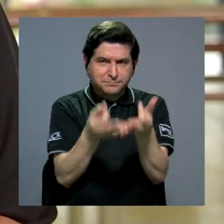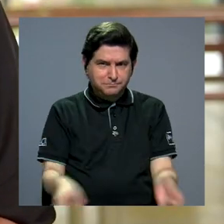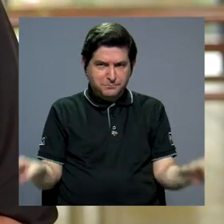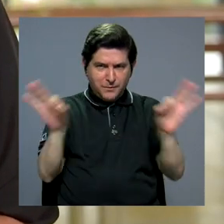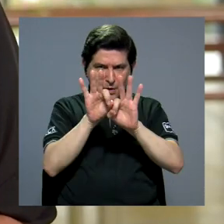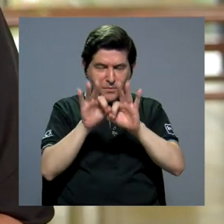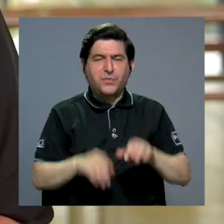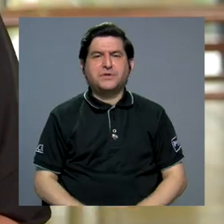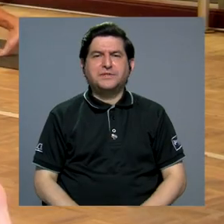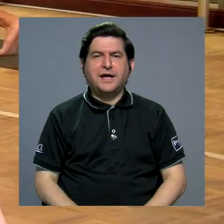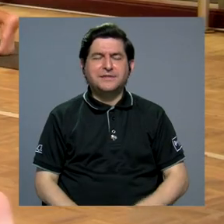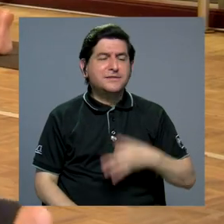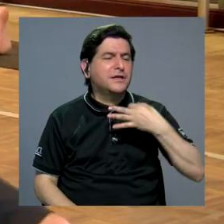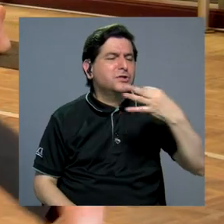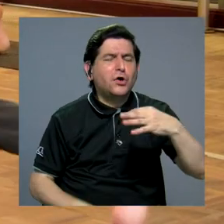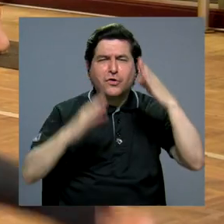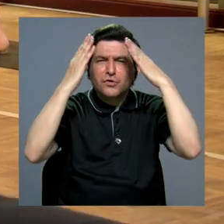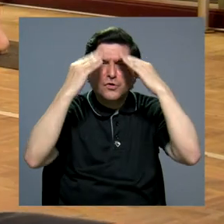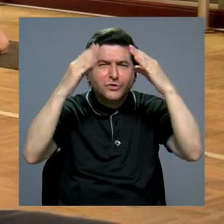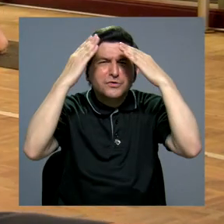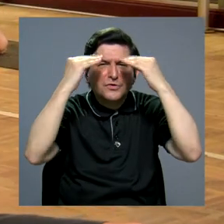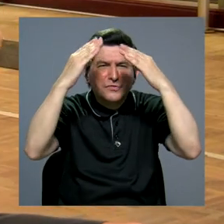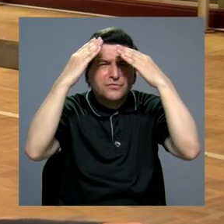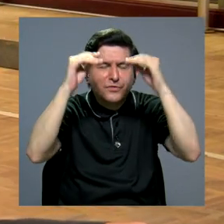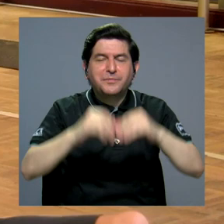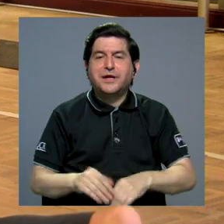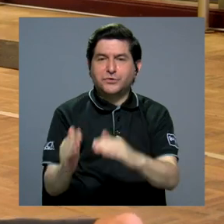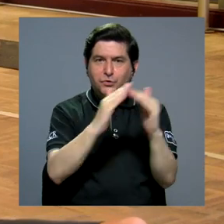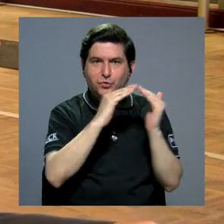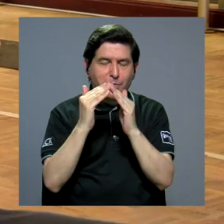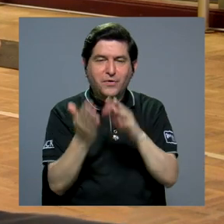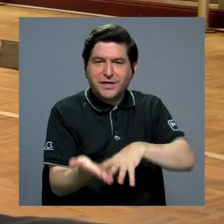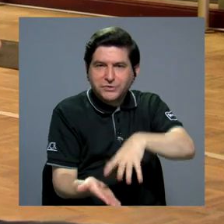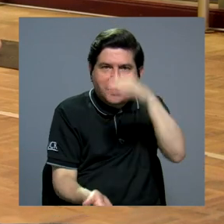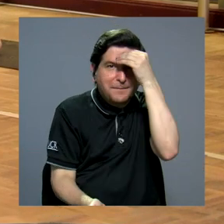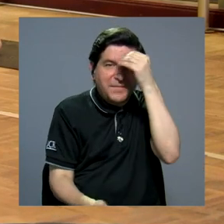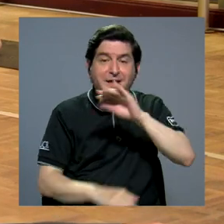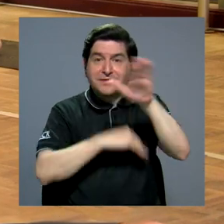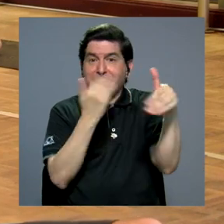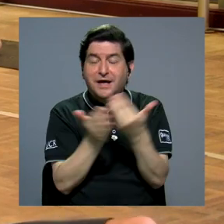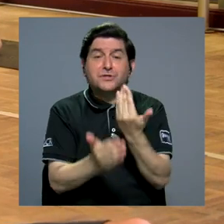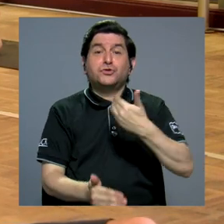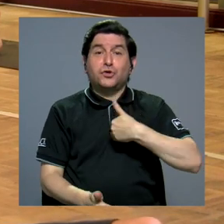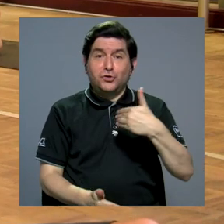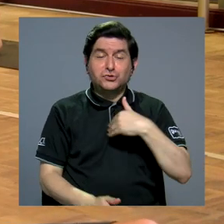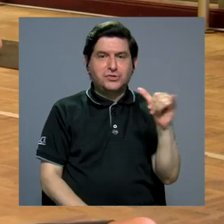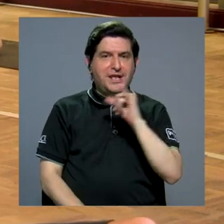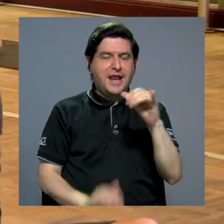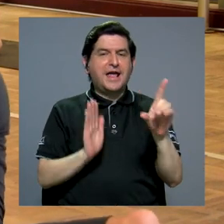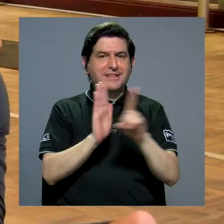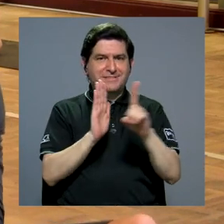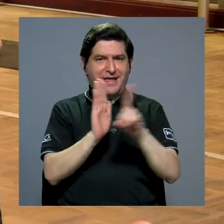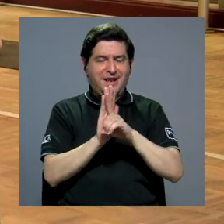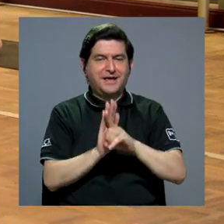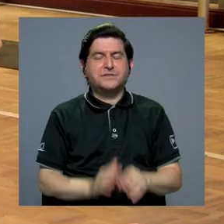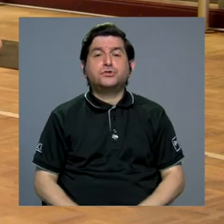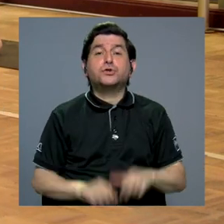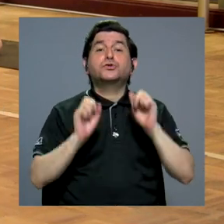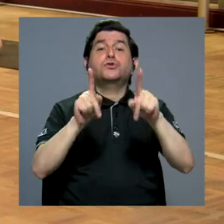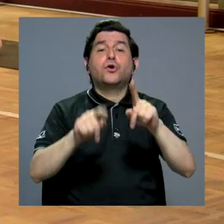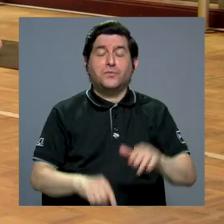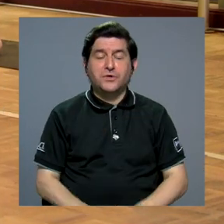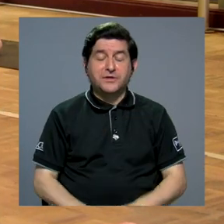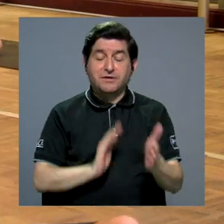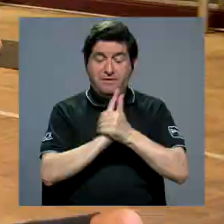importante que estemos en este día a día informando para que la población aprenda que todos tenemos los mismos derechos y muchas